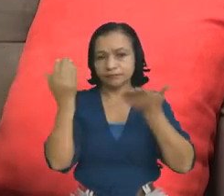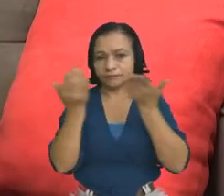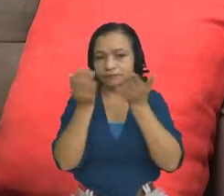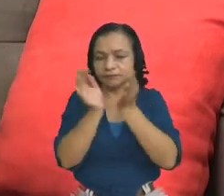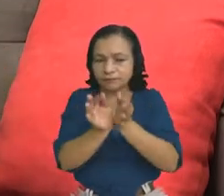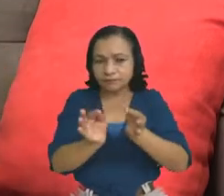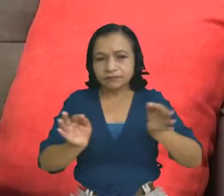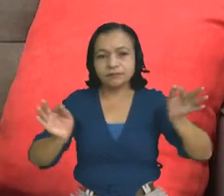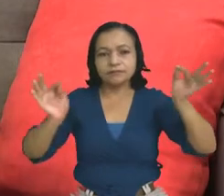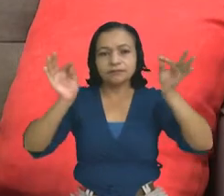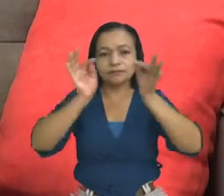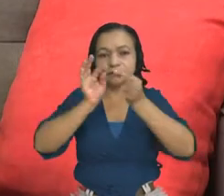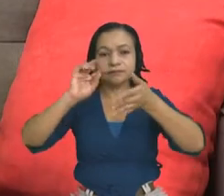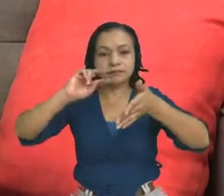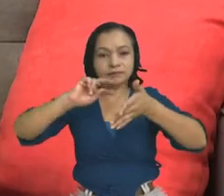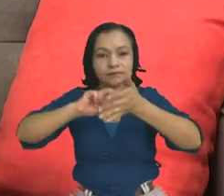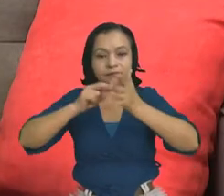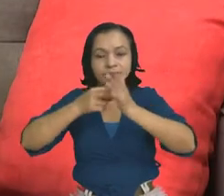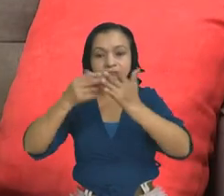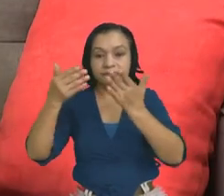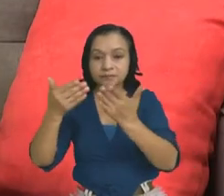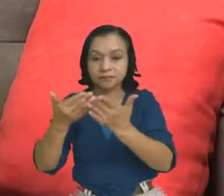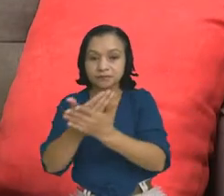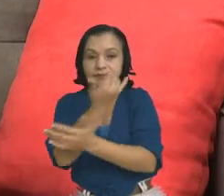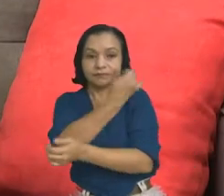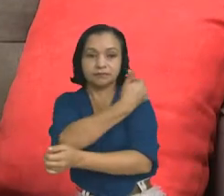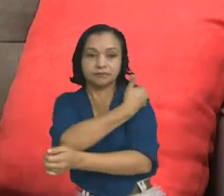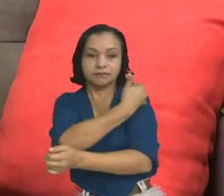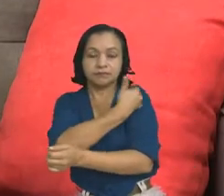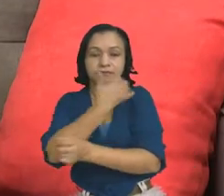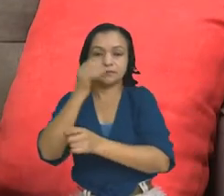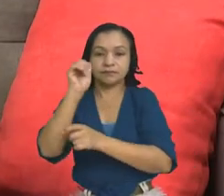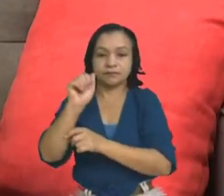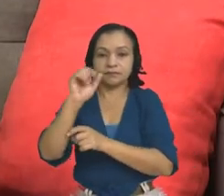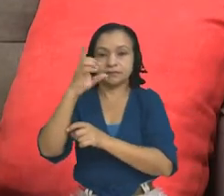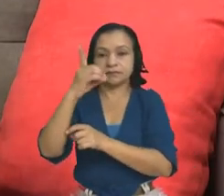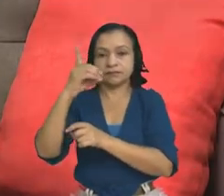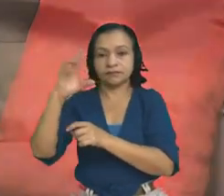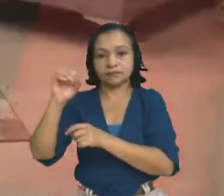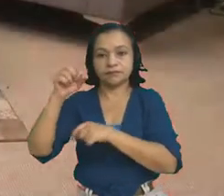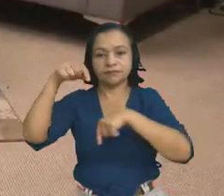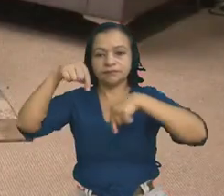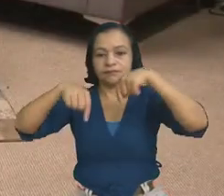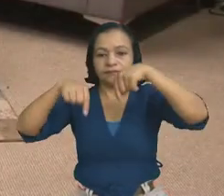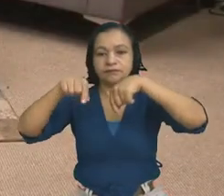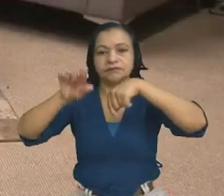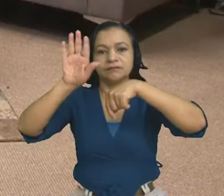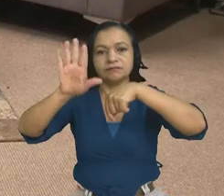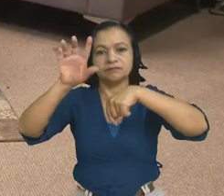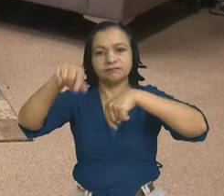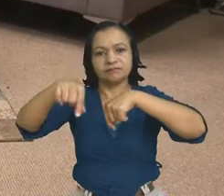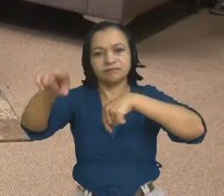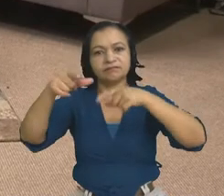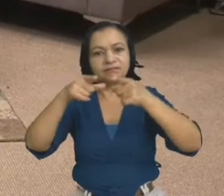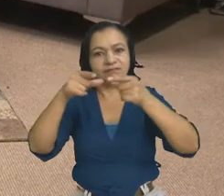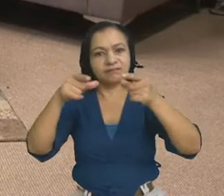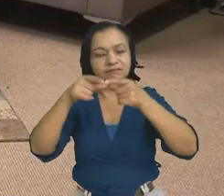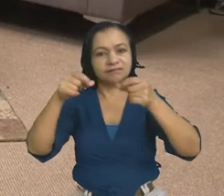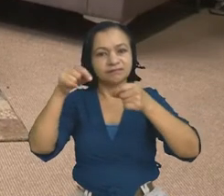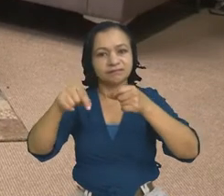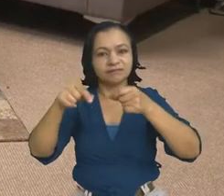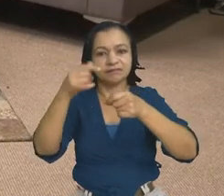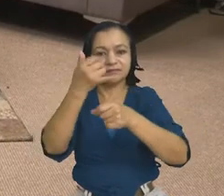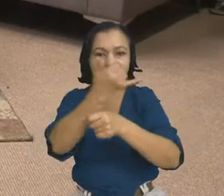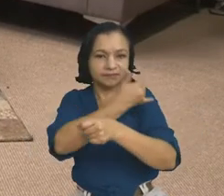dimensiones de lo que va a significar el nuevo Hospital Aldo Chavarría, parte de la restitución del derecho a la salud de nuestro pueblo. Con nosotros la